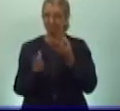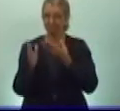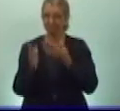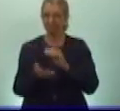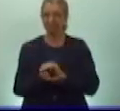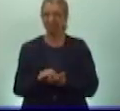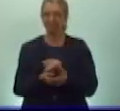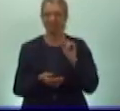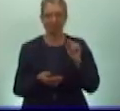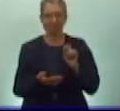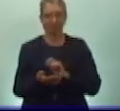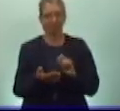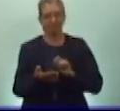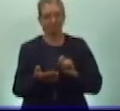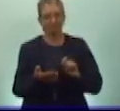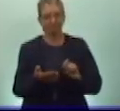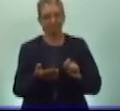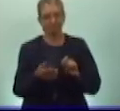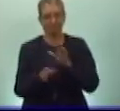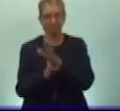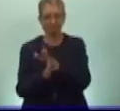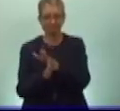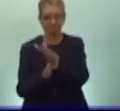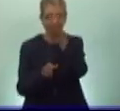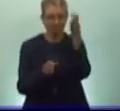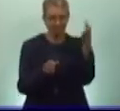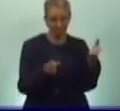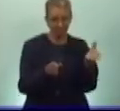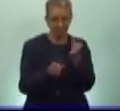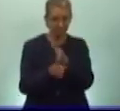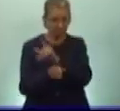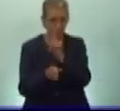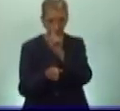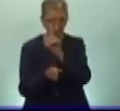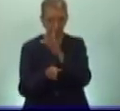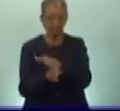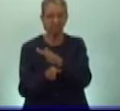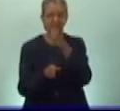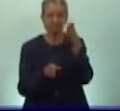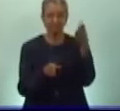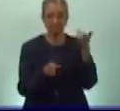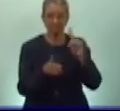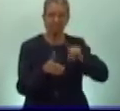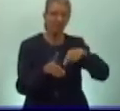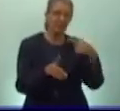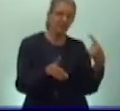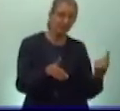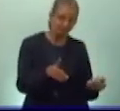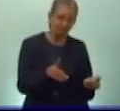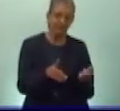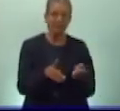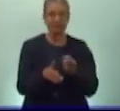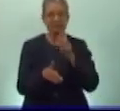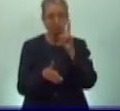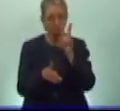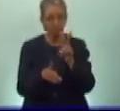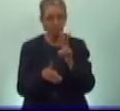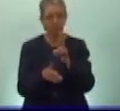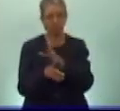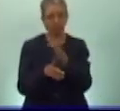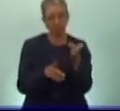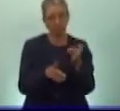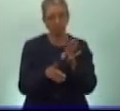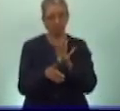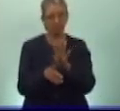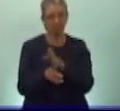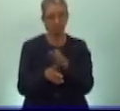Van a escribir el sucesor de cada uno de estos números, o sea, de 2, de 4, de 6, de